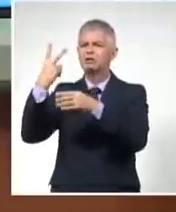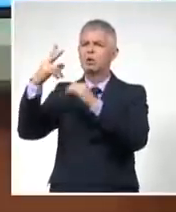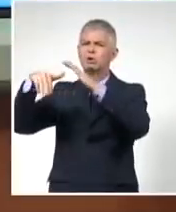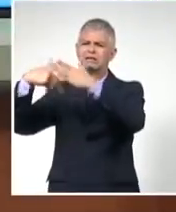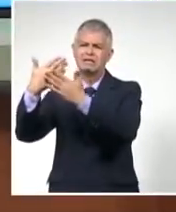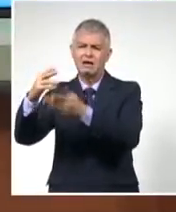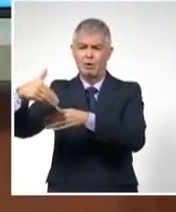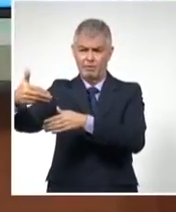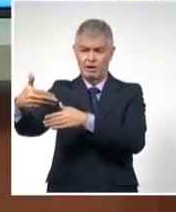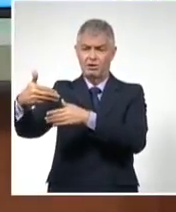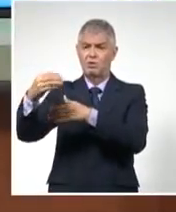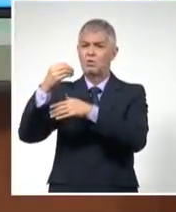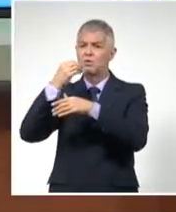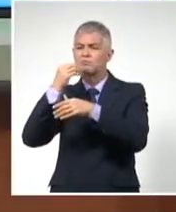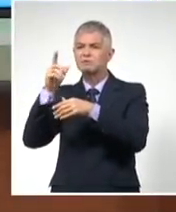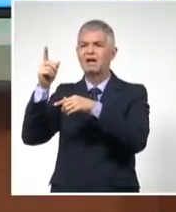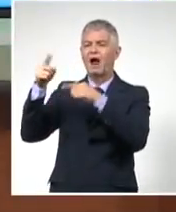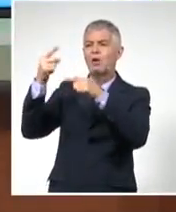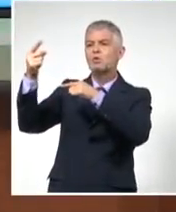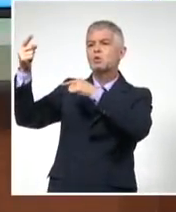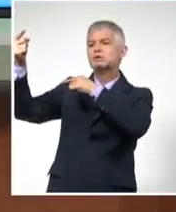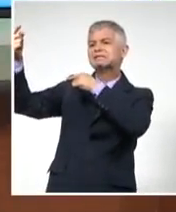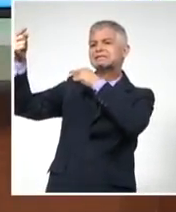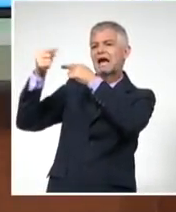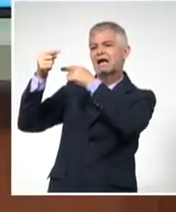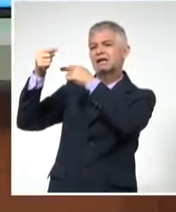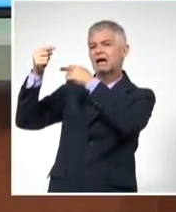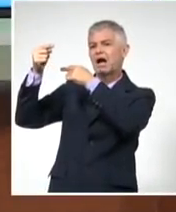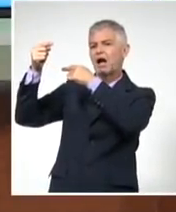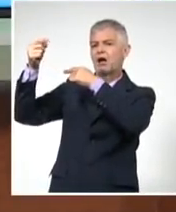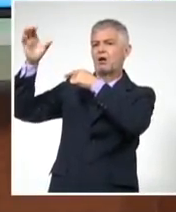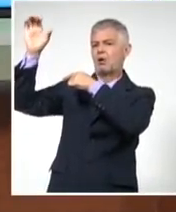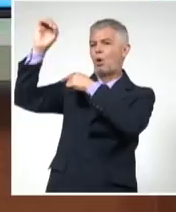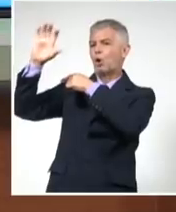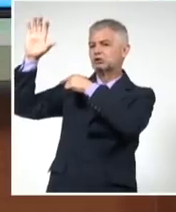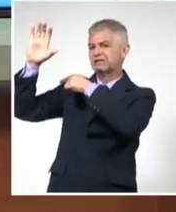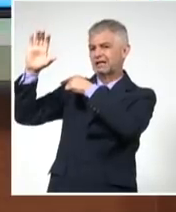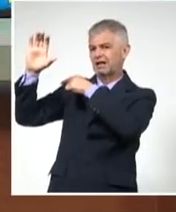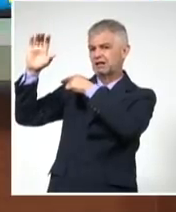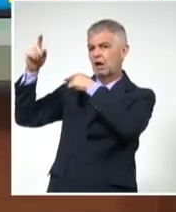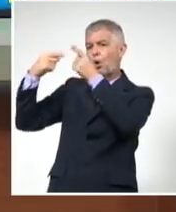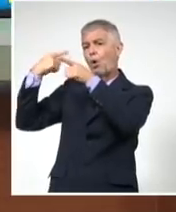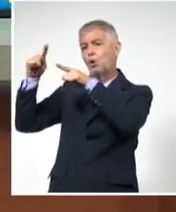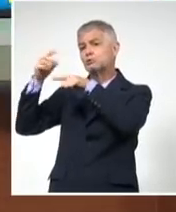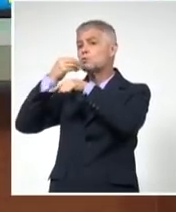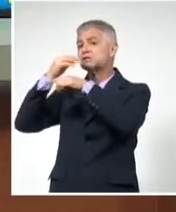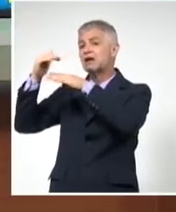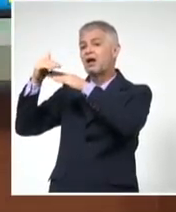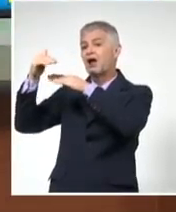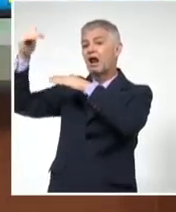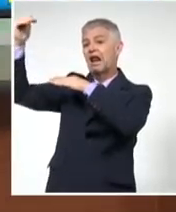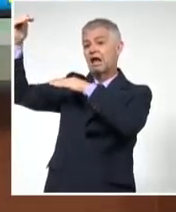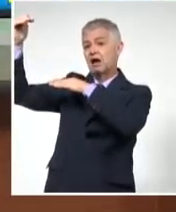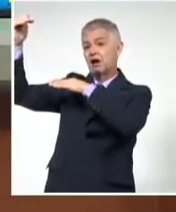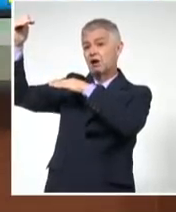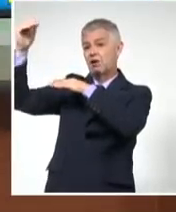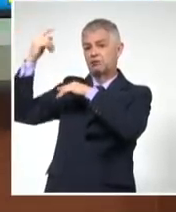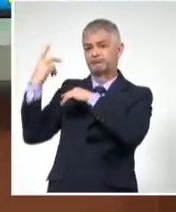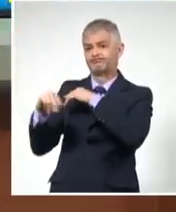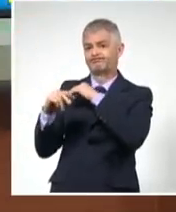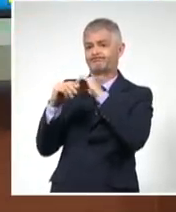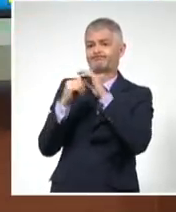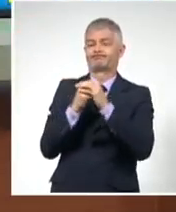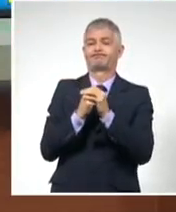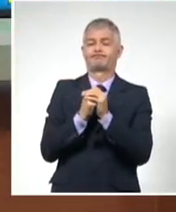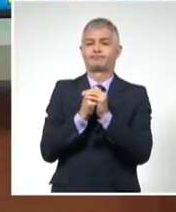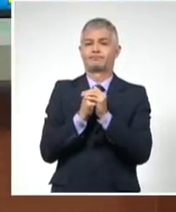modelos, que algunos lo acercan al occidente de Cuba, y otros lo alejan del occidente de Cuba. Por esa razón, es que tenemos un cono